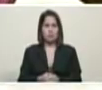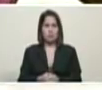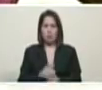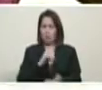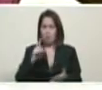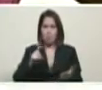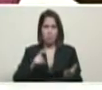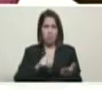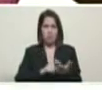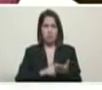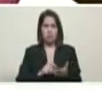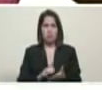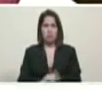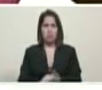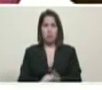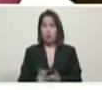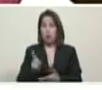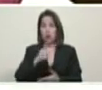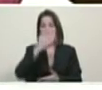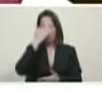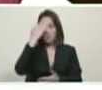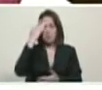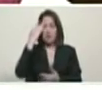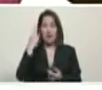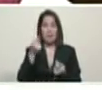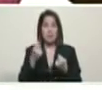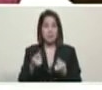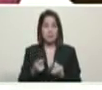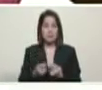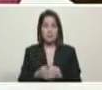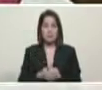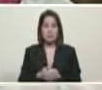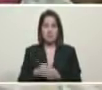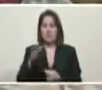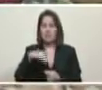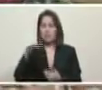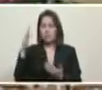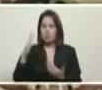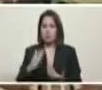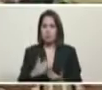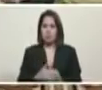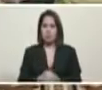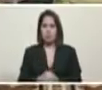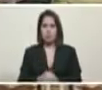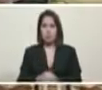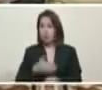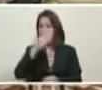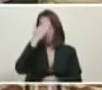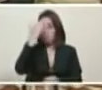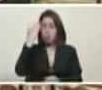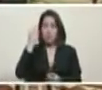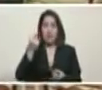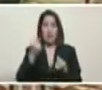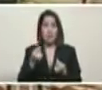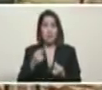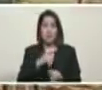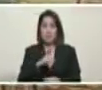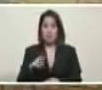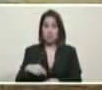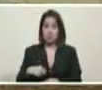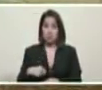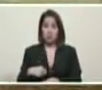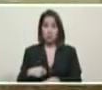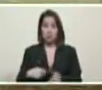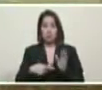completamente. Y no olviden jamás de dónde venimos. No olviden jamás que nosotros somos